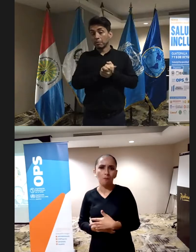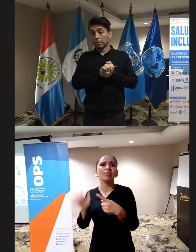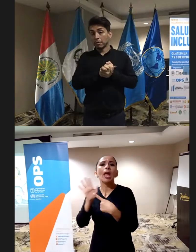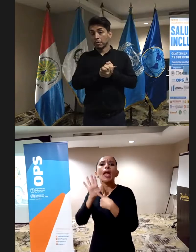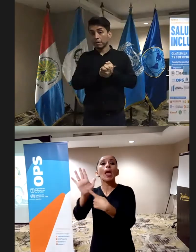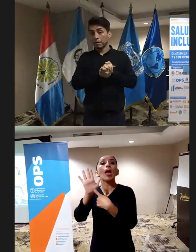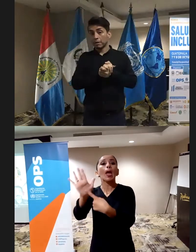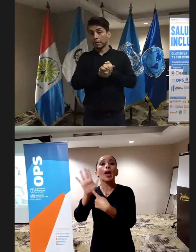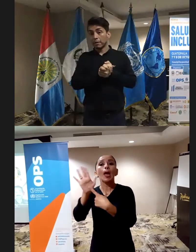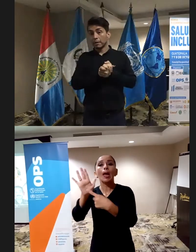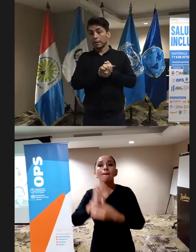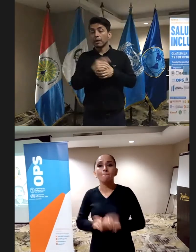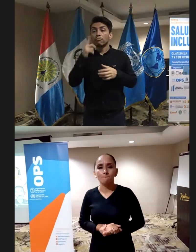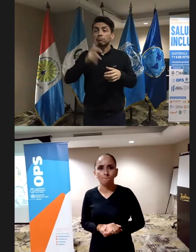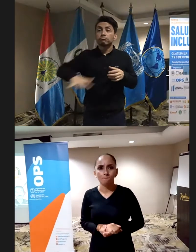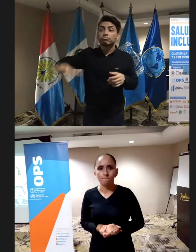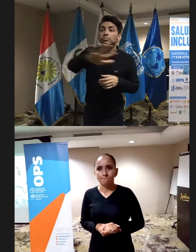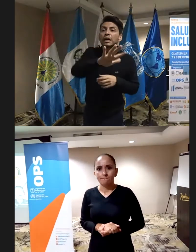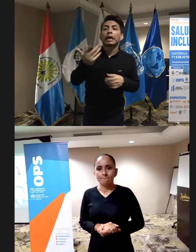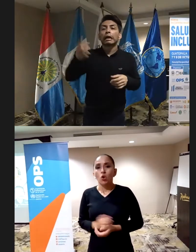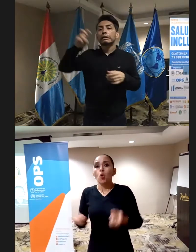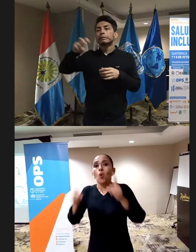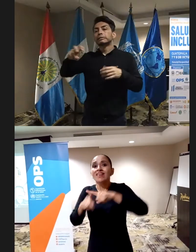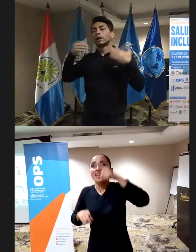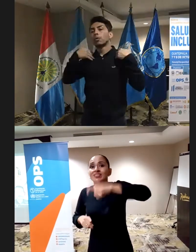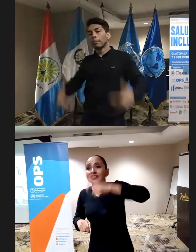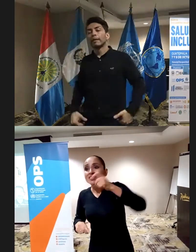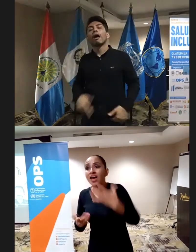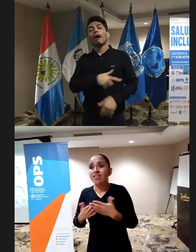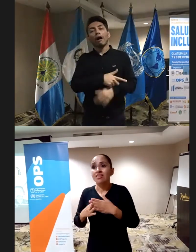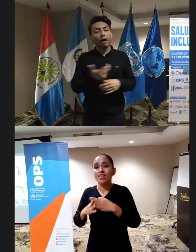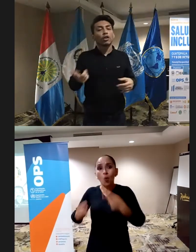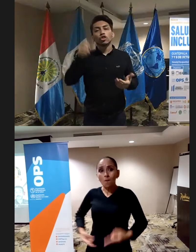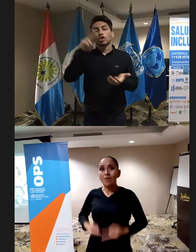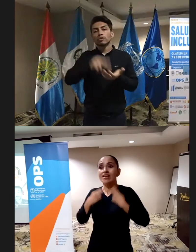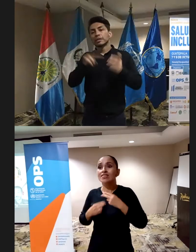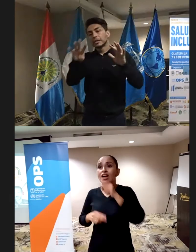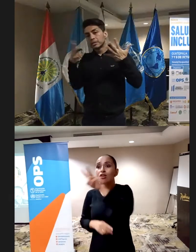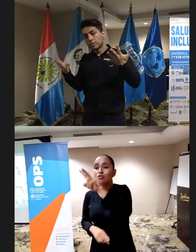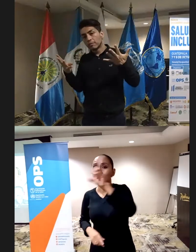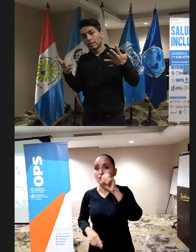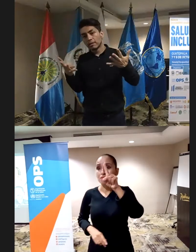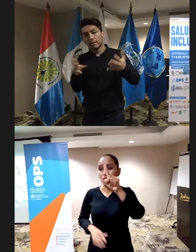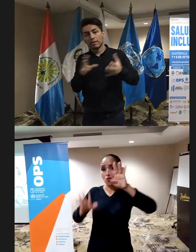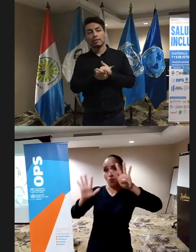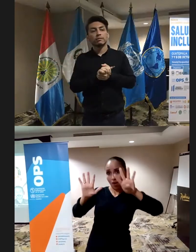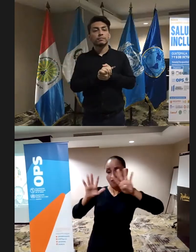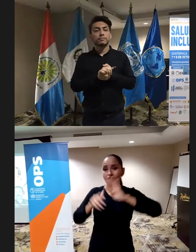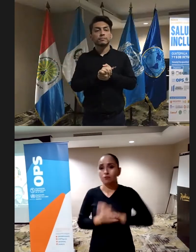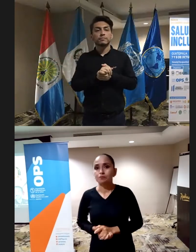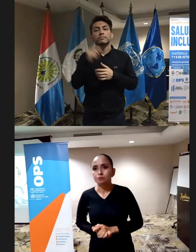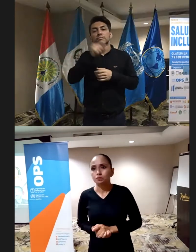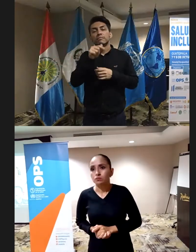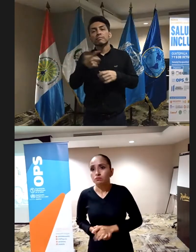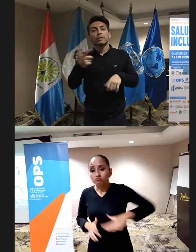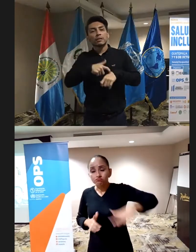el panorama de necesidades humanitarias de 2019 de Siria, publicado por OCHA, a este